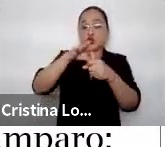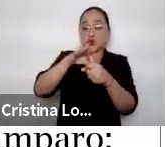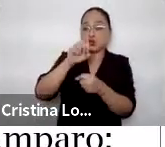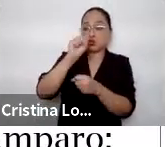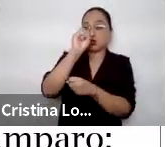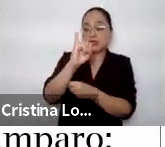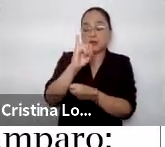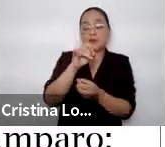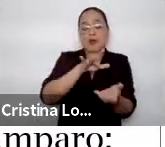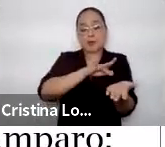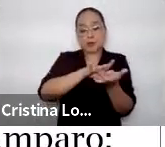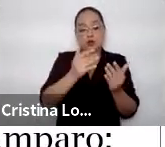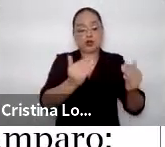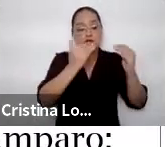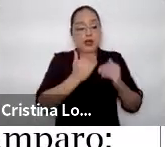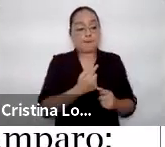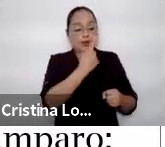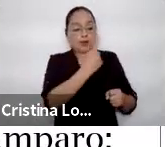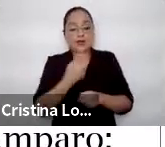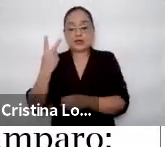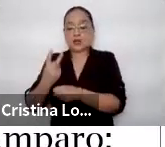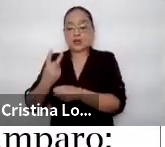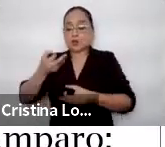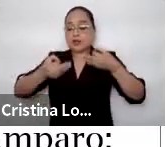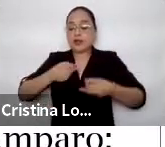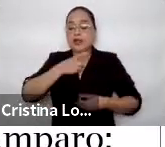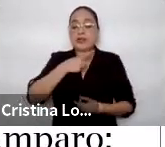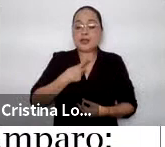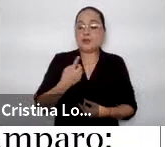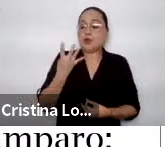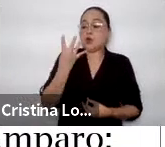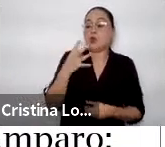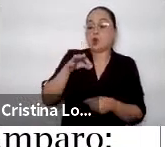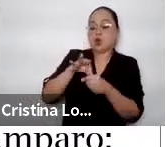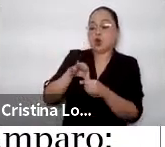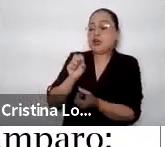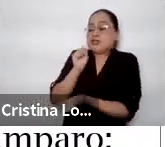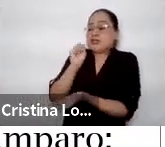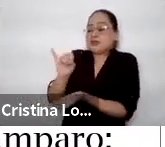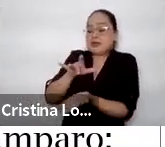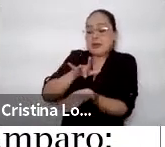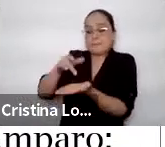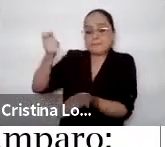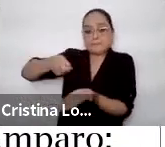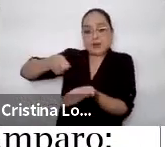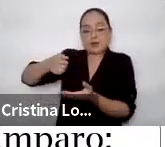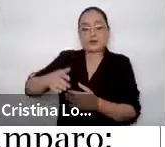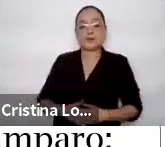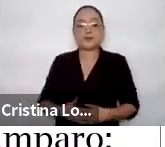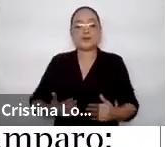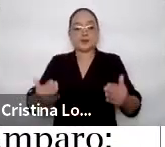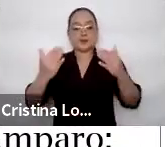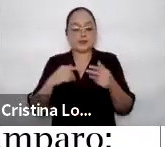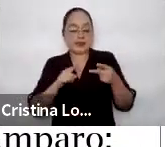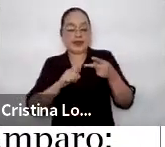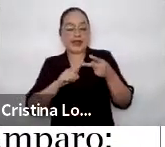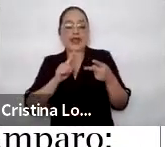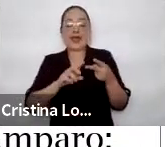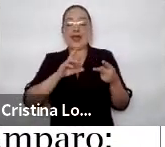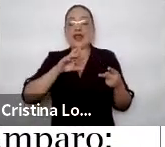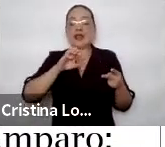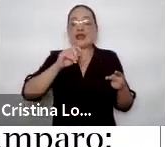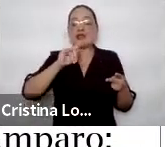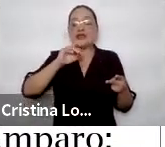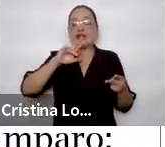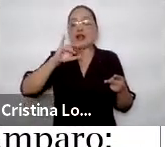cuando resuelve las salas. Ahora bien, en el caso de la jurisprudencia por reiteración, bueno, este es